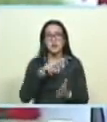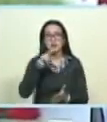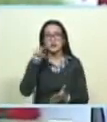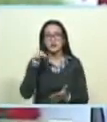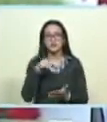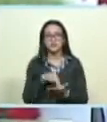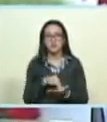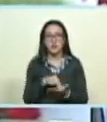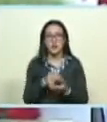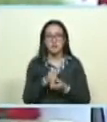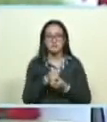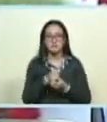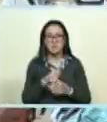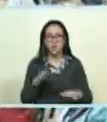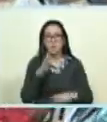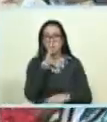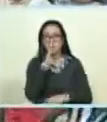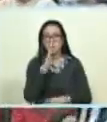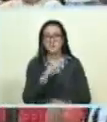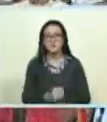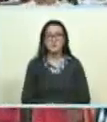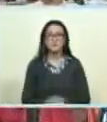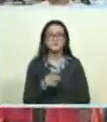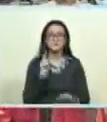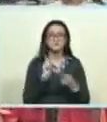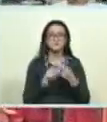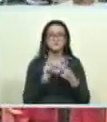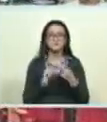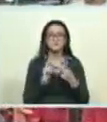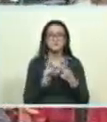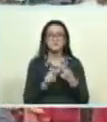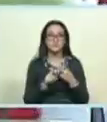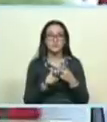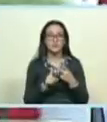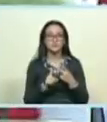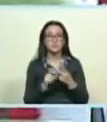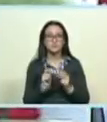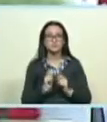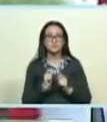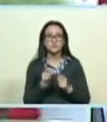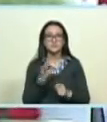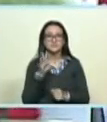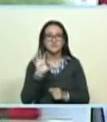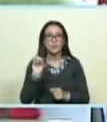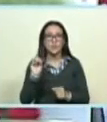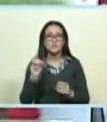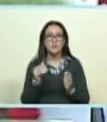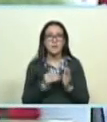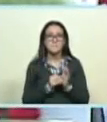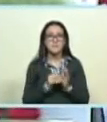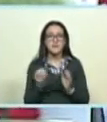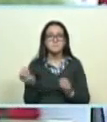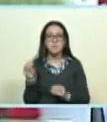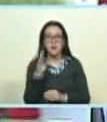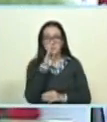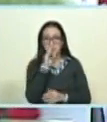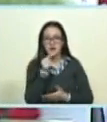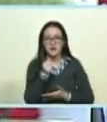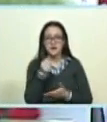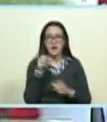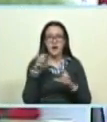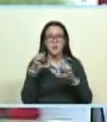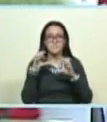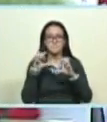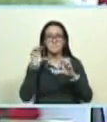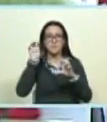nacional. Y en segundo lugar, otorgar 50.000 nuevas becas a través del carné